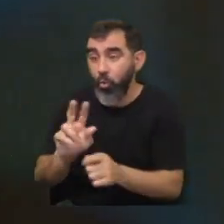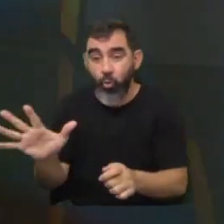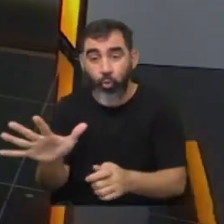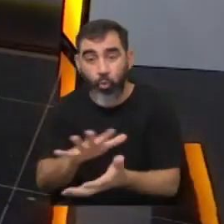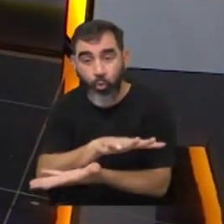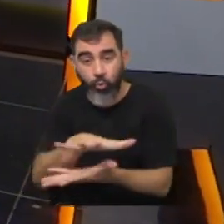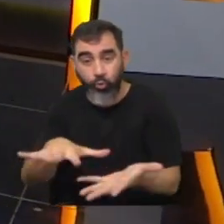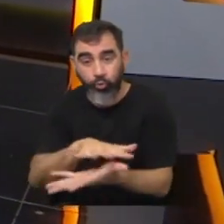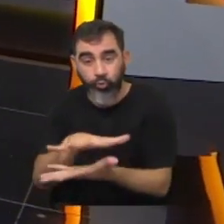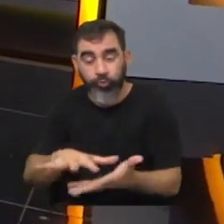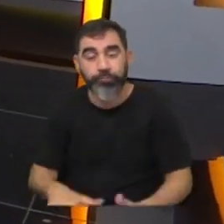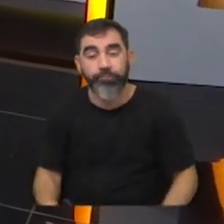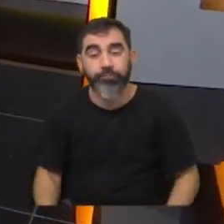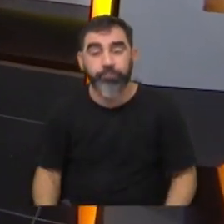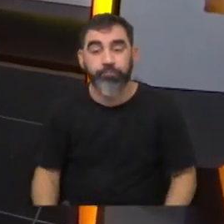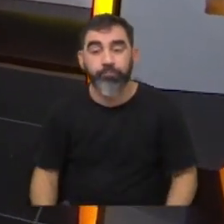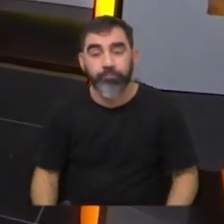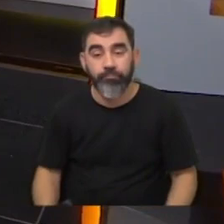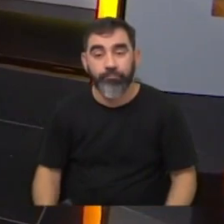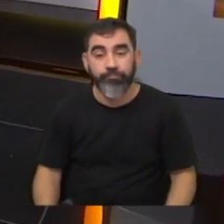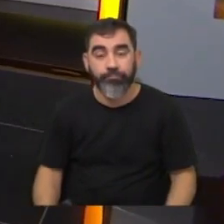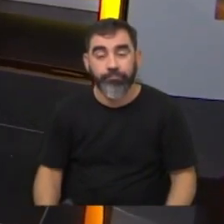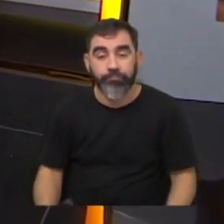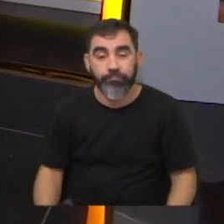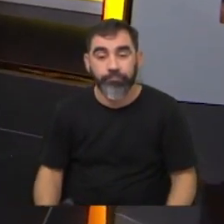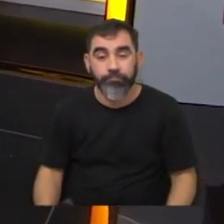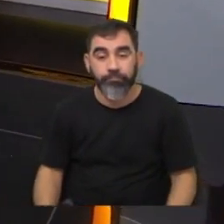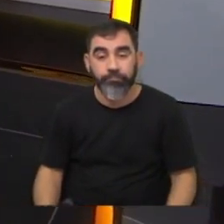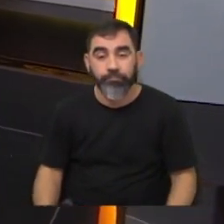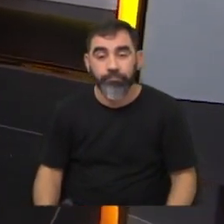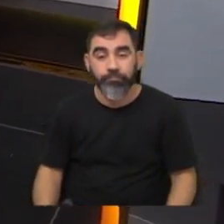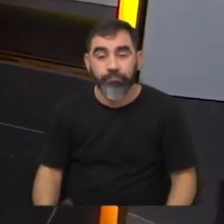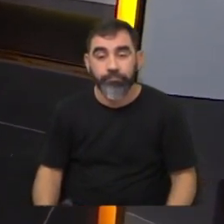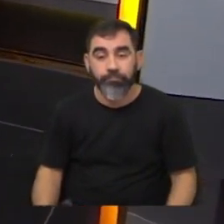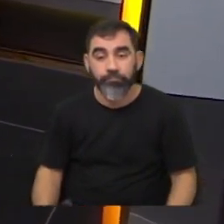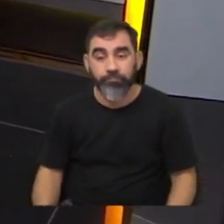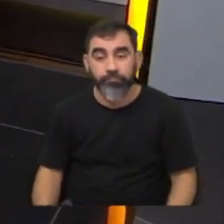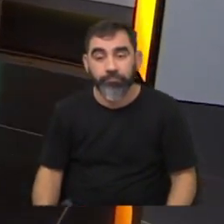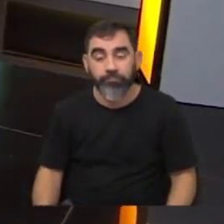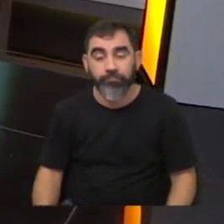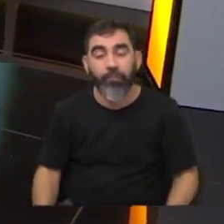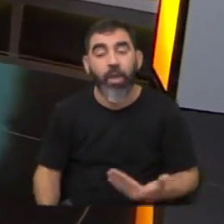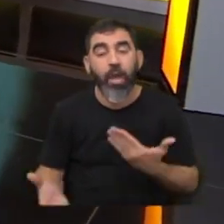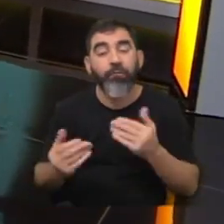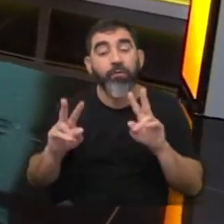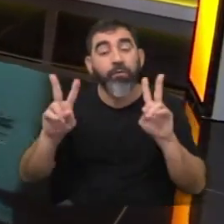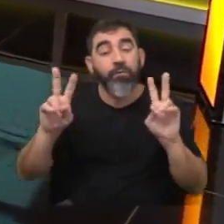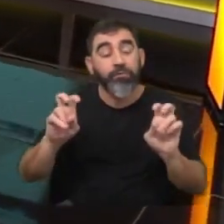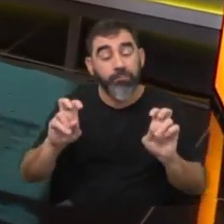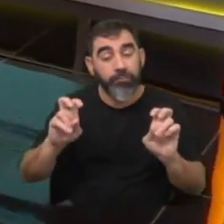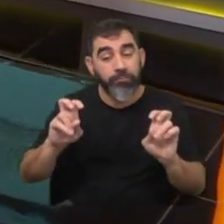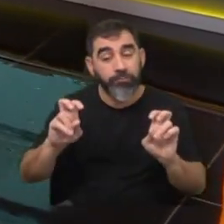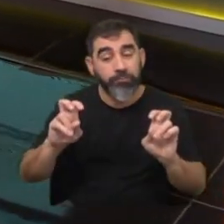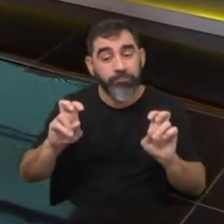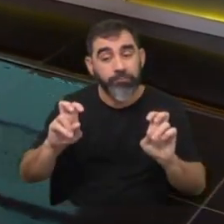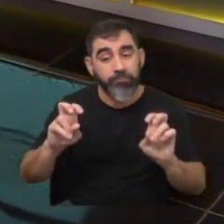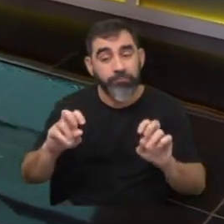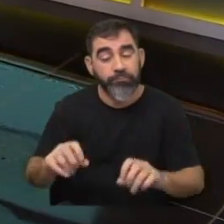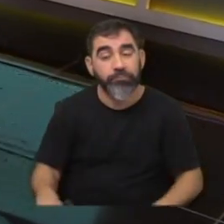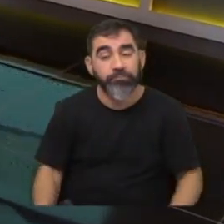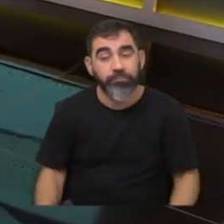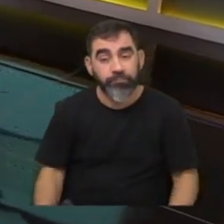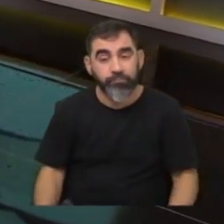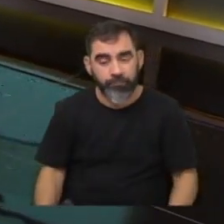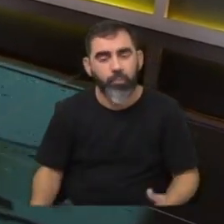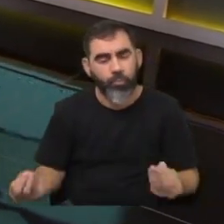vez. También, sí. Bueno, eso ya nos contaba María Ángela. Y vamos a hablar de algo que es muy o sea,